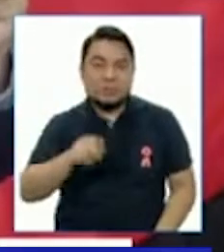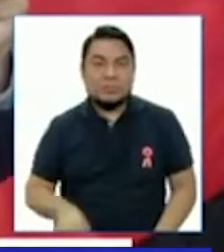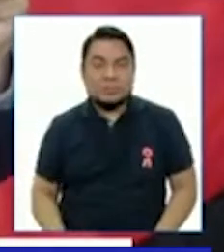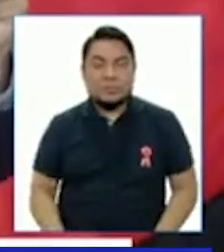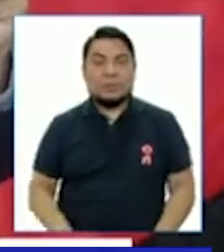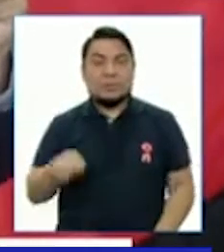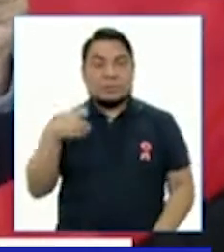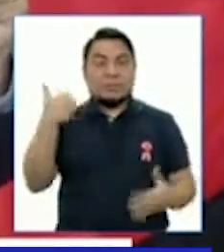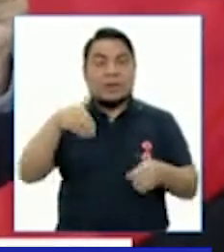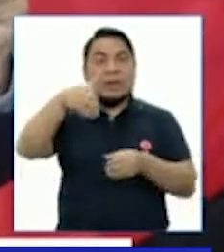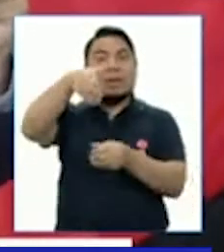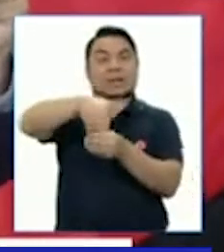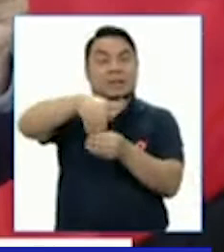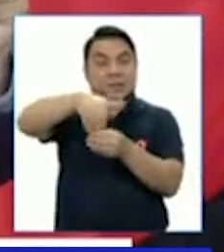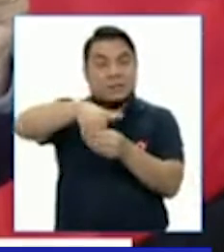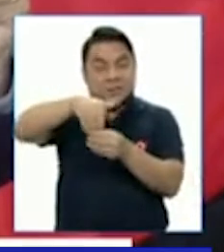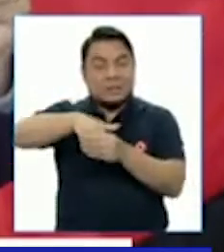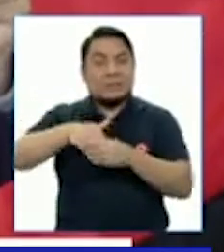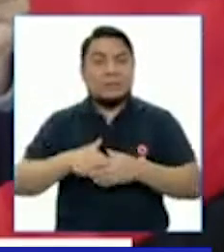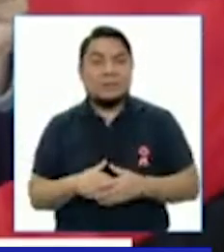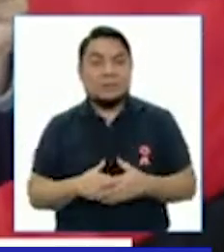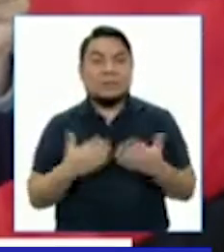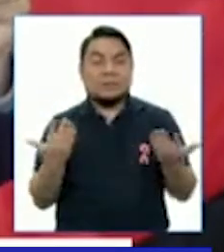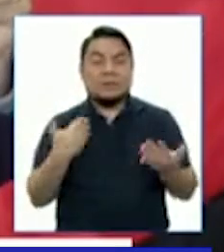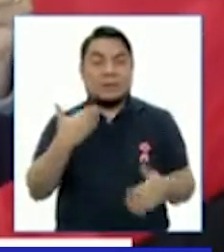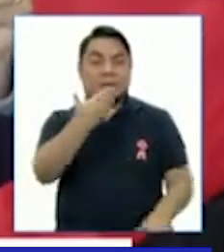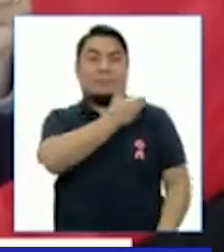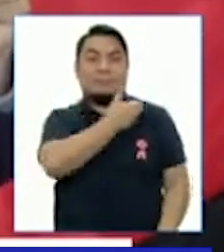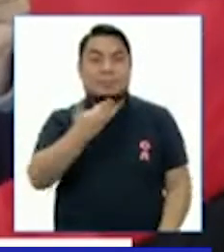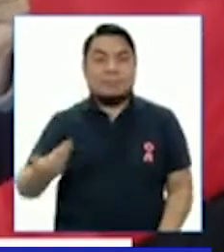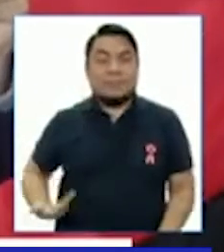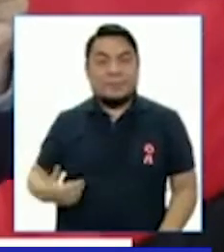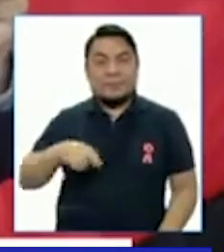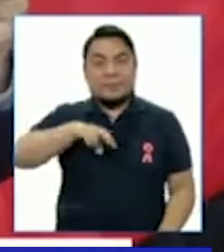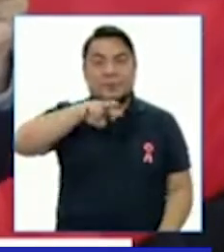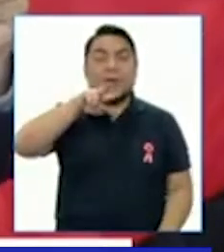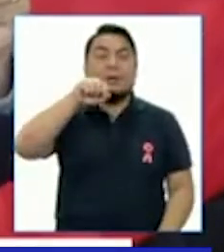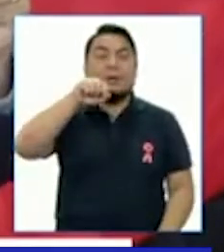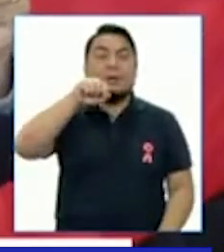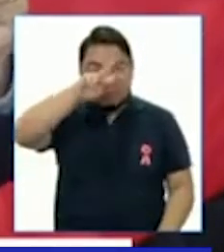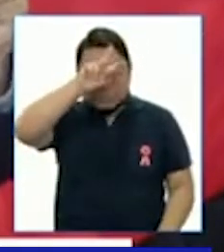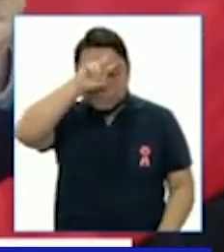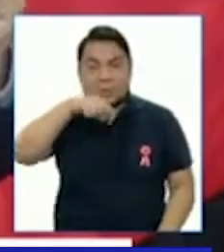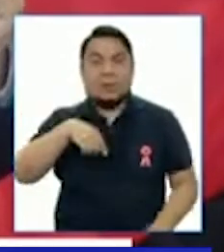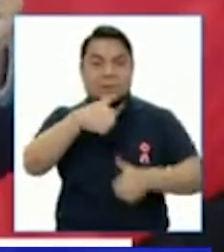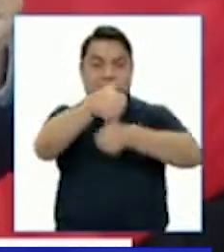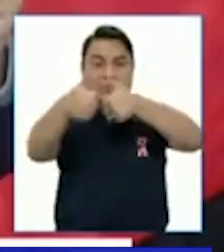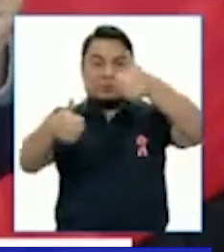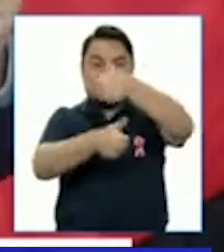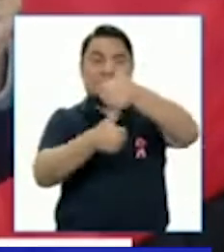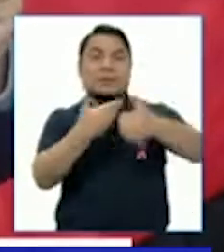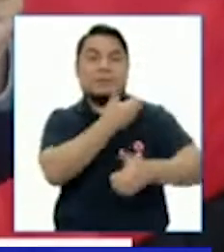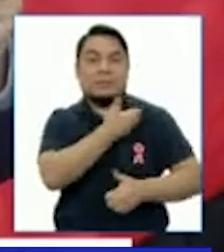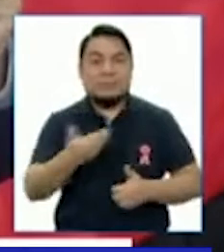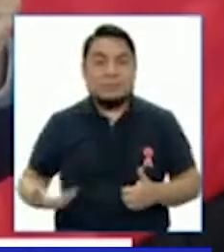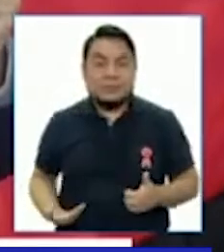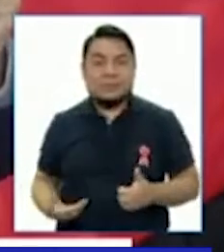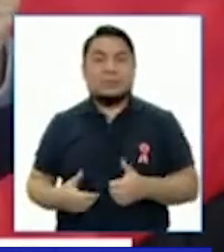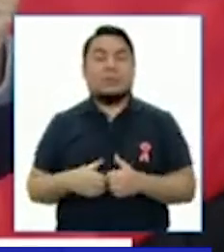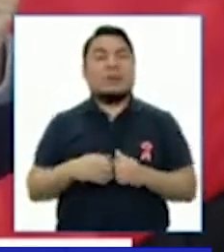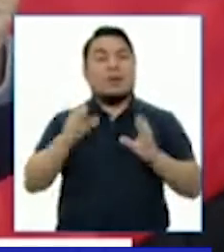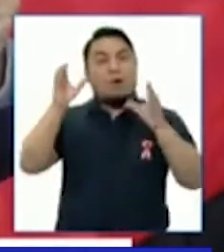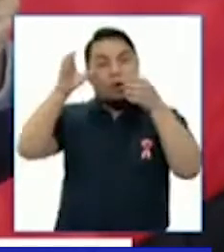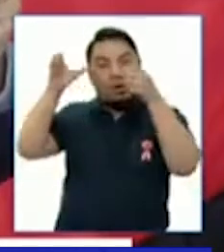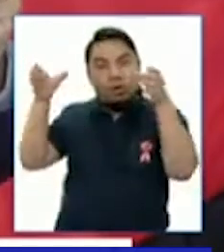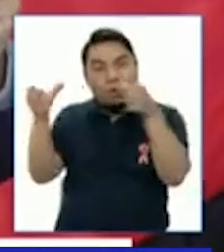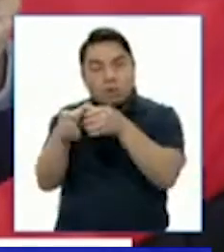para la elección de presidente de la República, vicepresidentes, congresistas